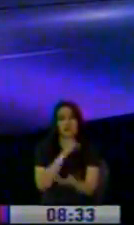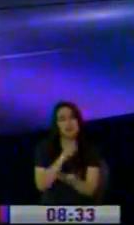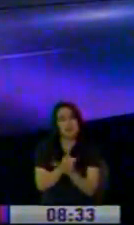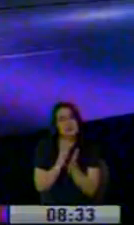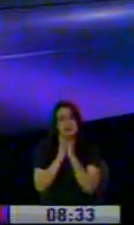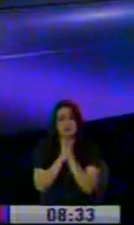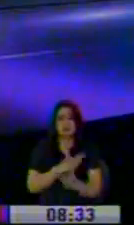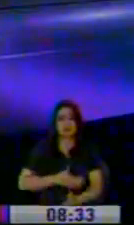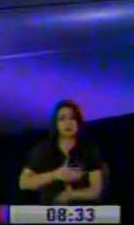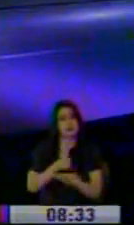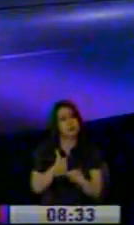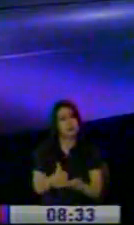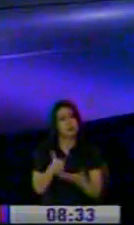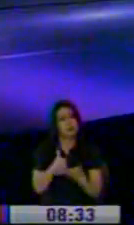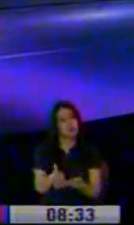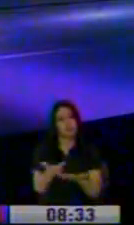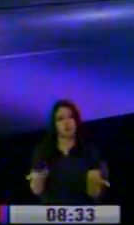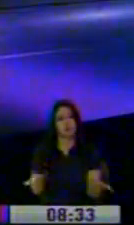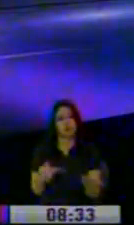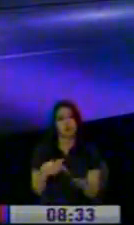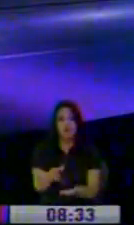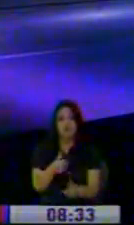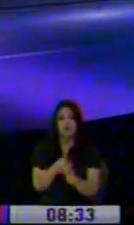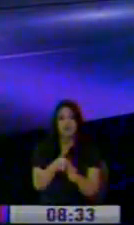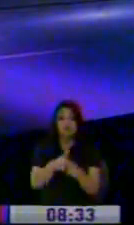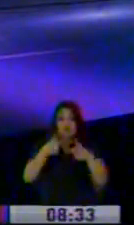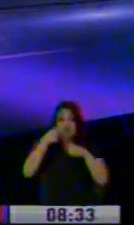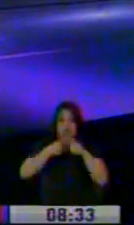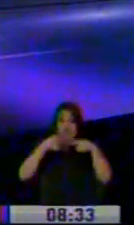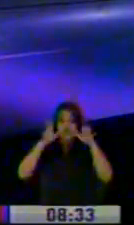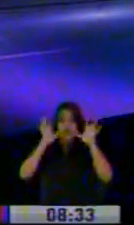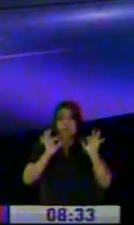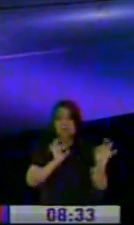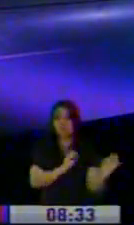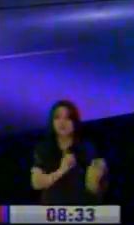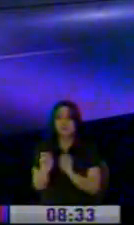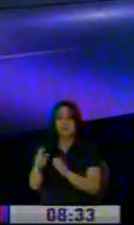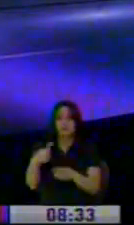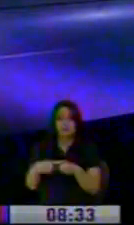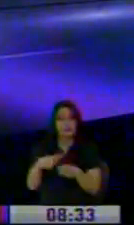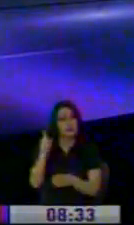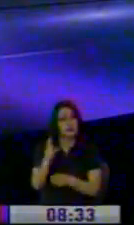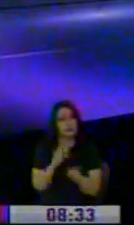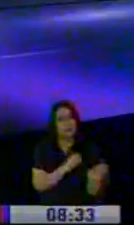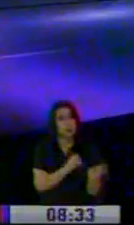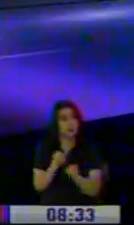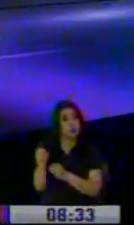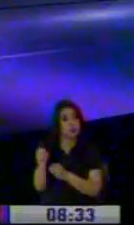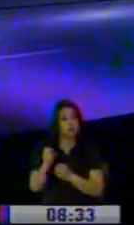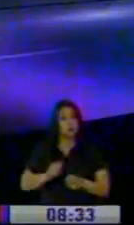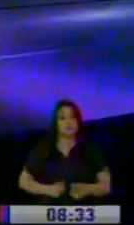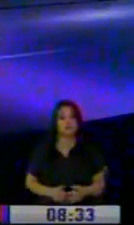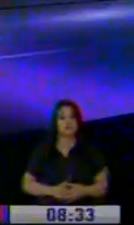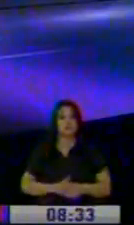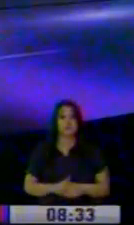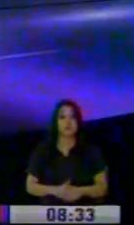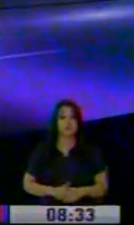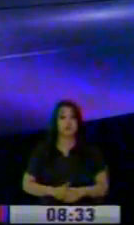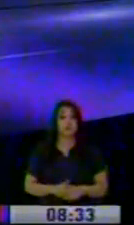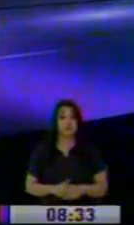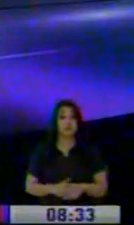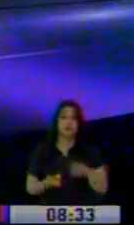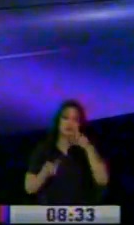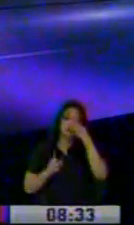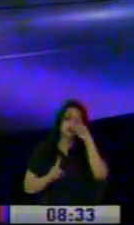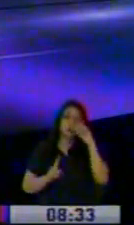favor, ayudemos. Ya viene diciembre, ordenemos. Quito necesita en muchos sectores ordenamiento y un poco también